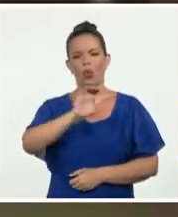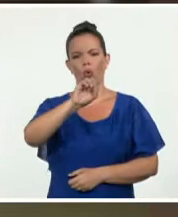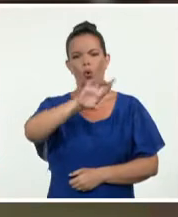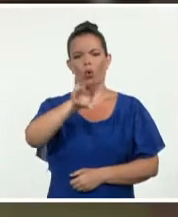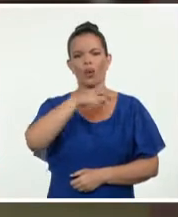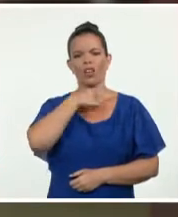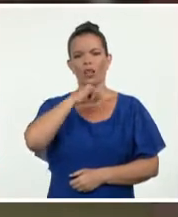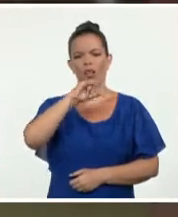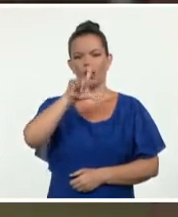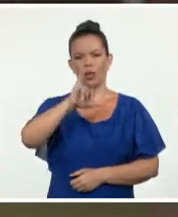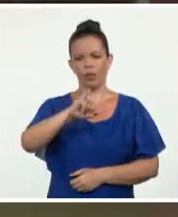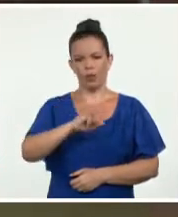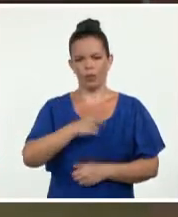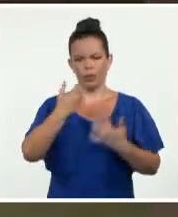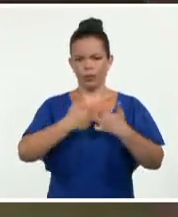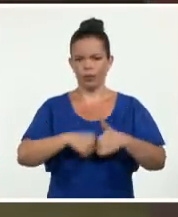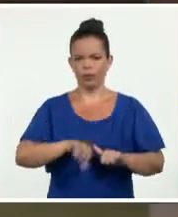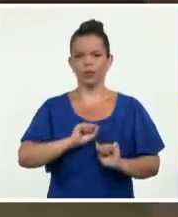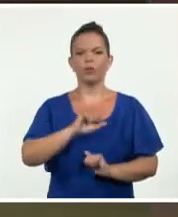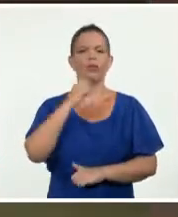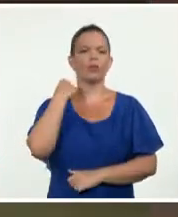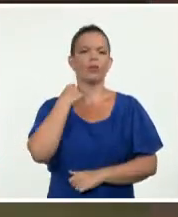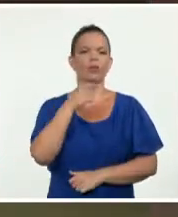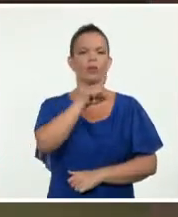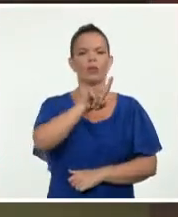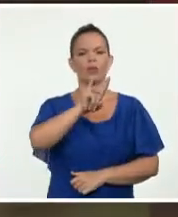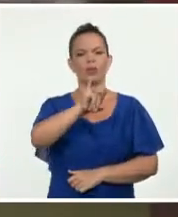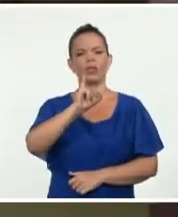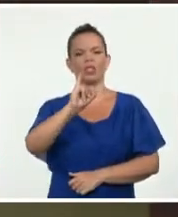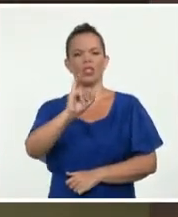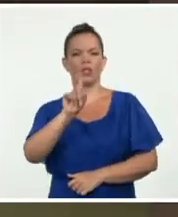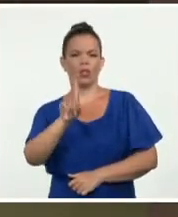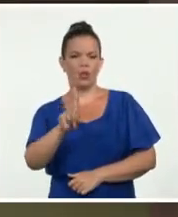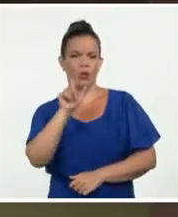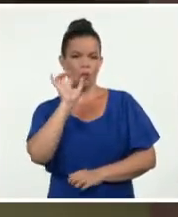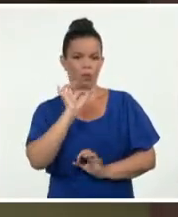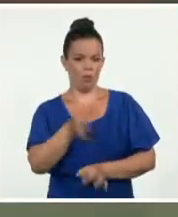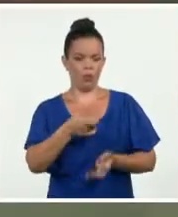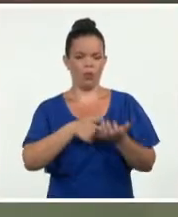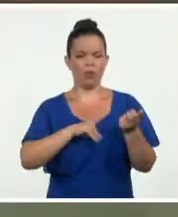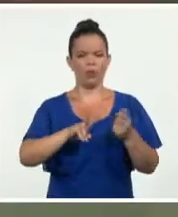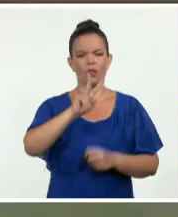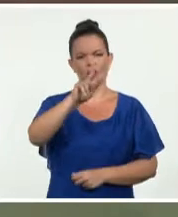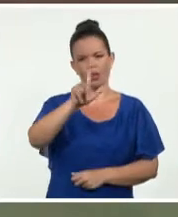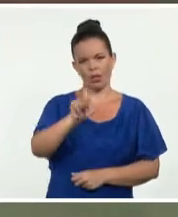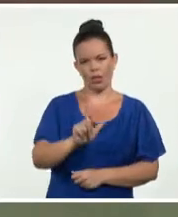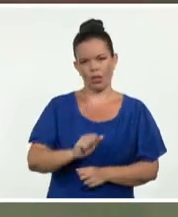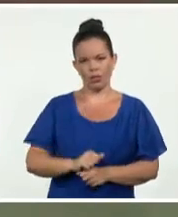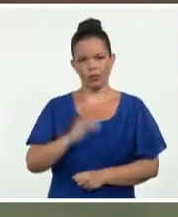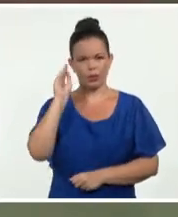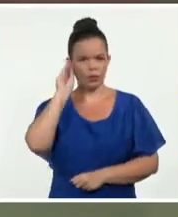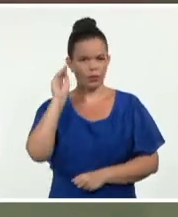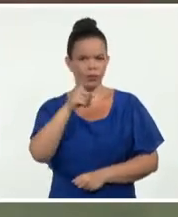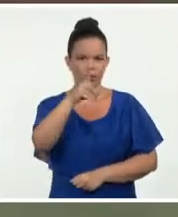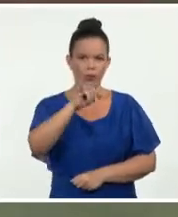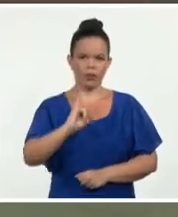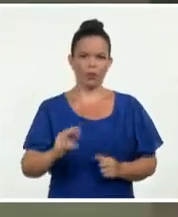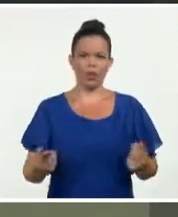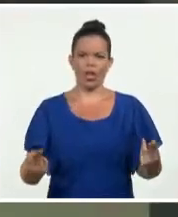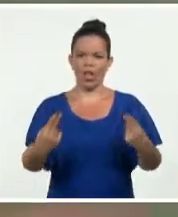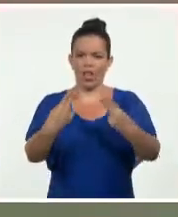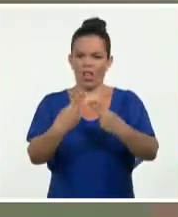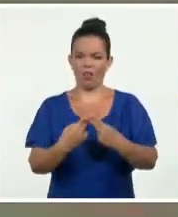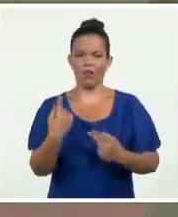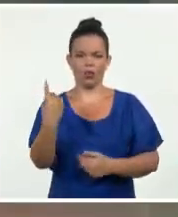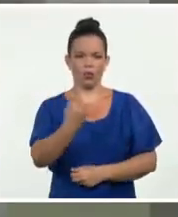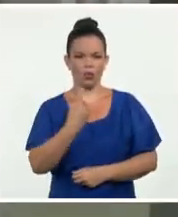enero de 1961 en el municipio de Quemado de Güines, en la provincia de Villa Clara. Durante 16 series nacionales bateó para